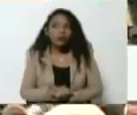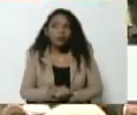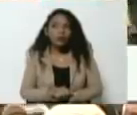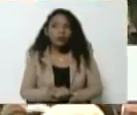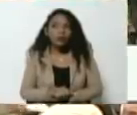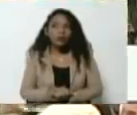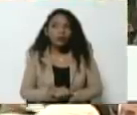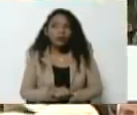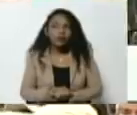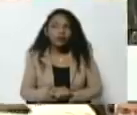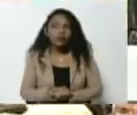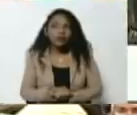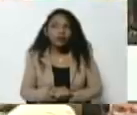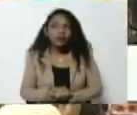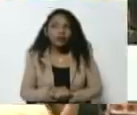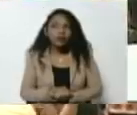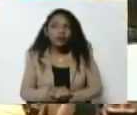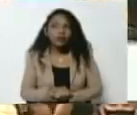Así es.